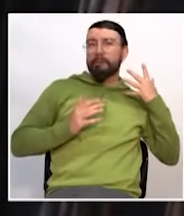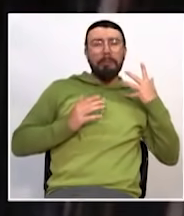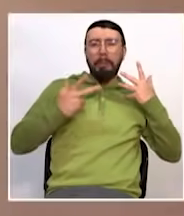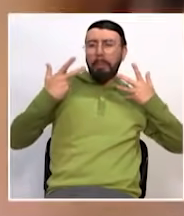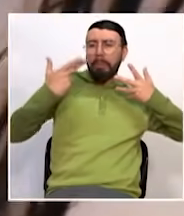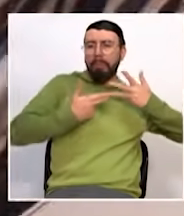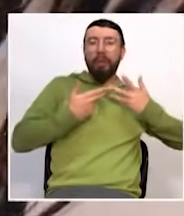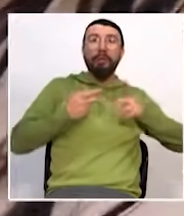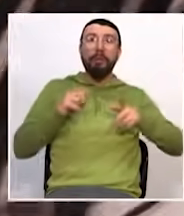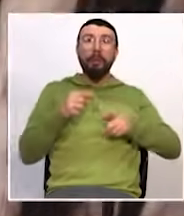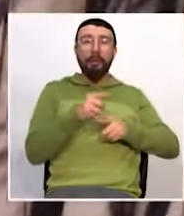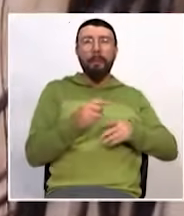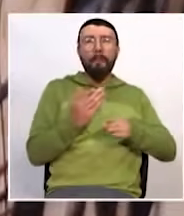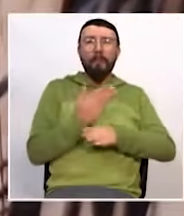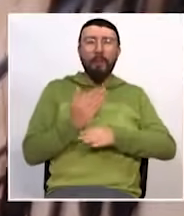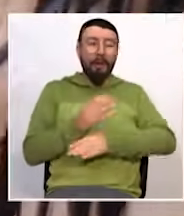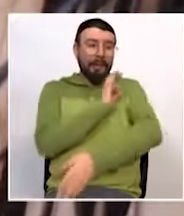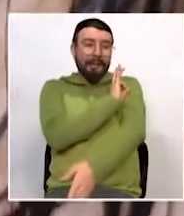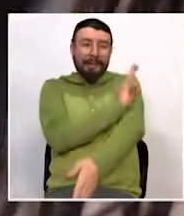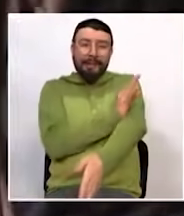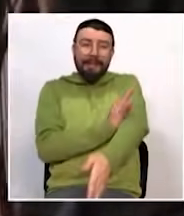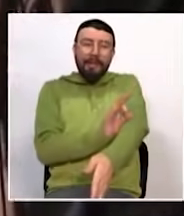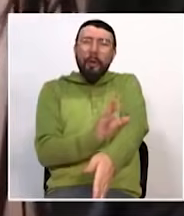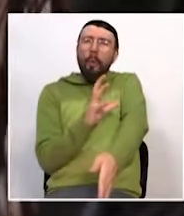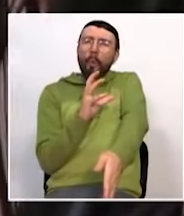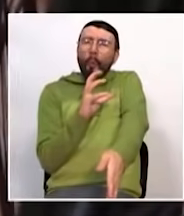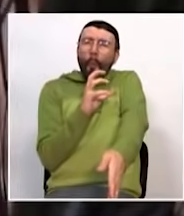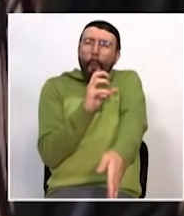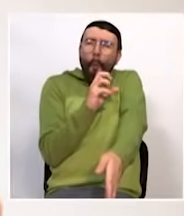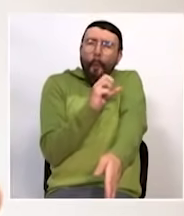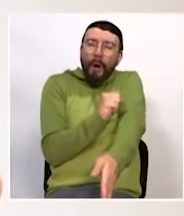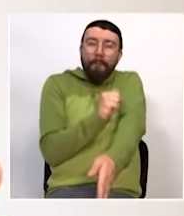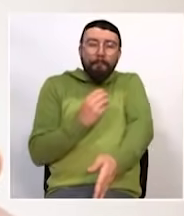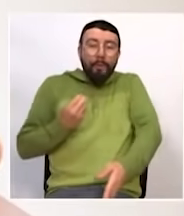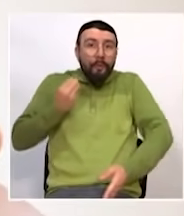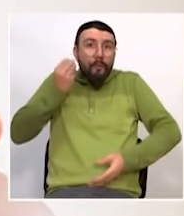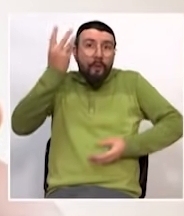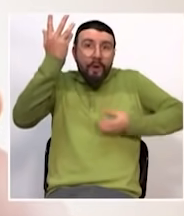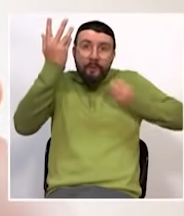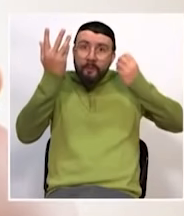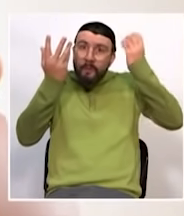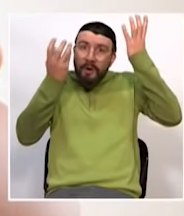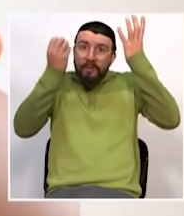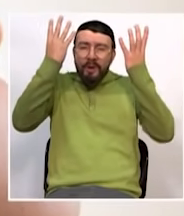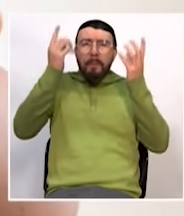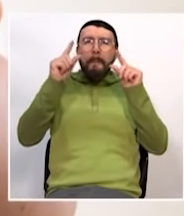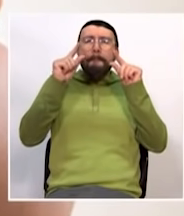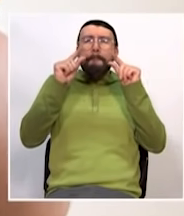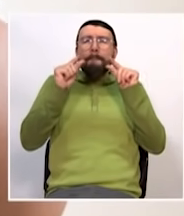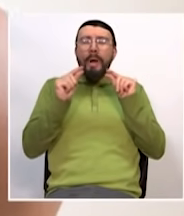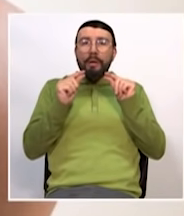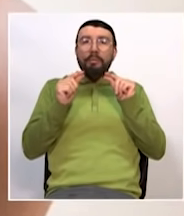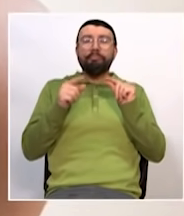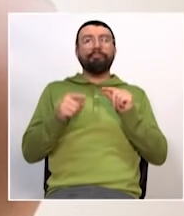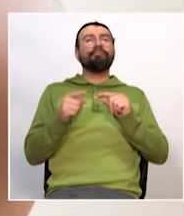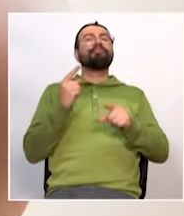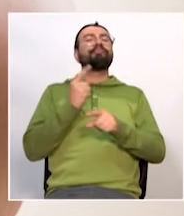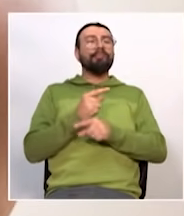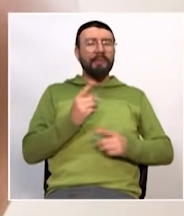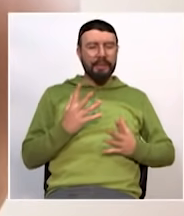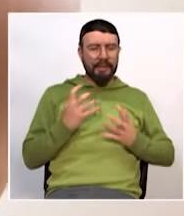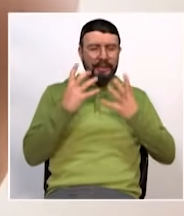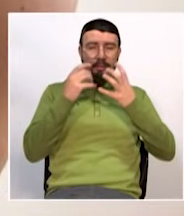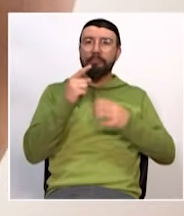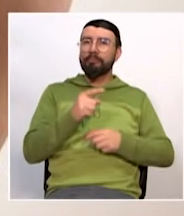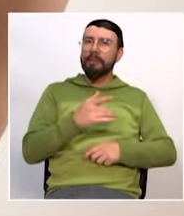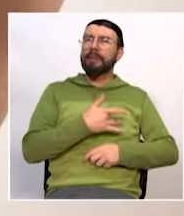estrechamiento de las arterias limitando el flujo sanguíneo al cuero cabelludo la tensión muscular es con seguridad uno de los síntomas